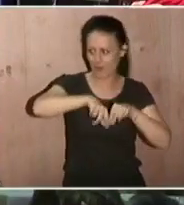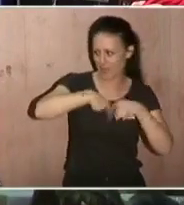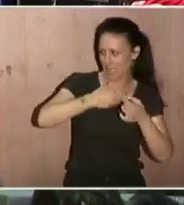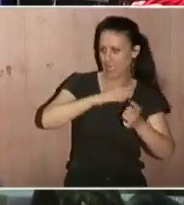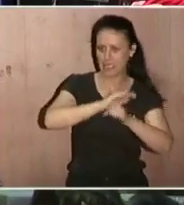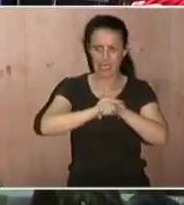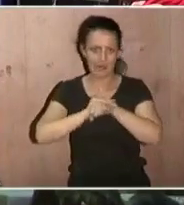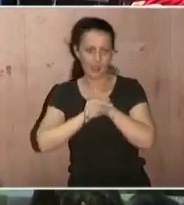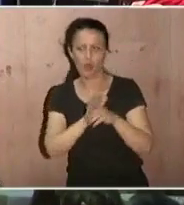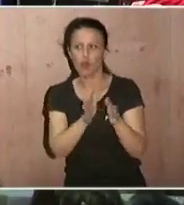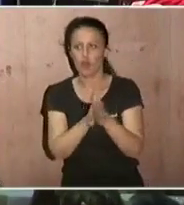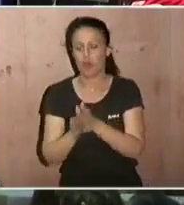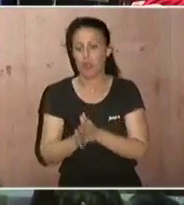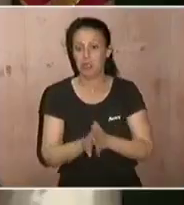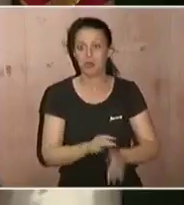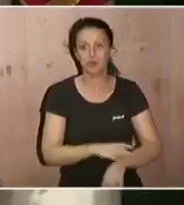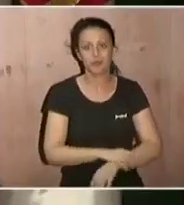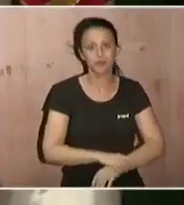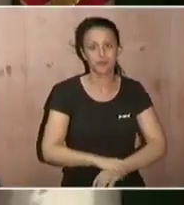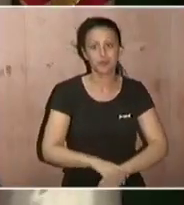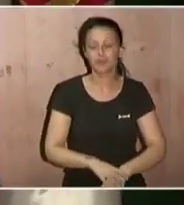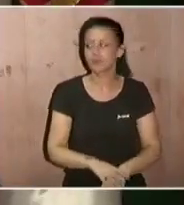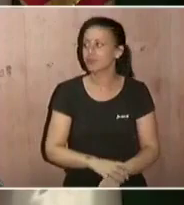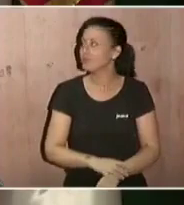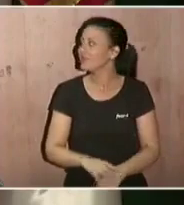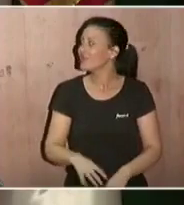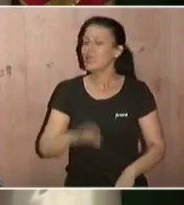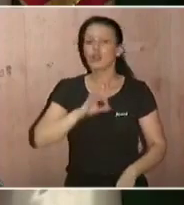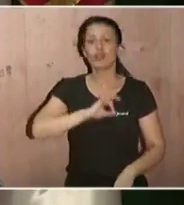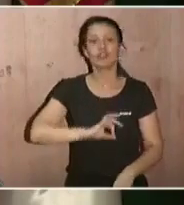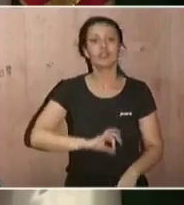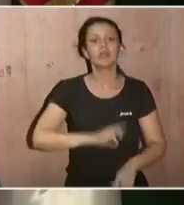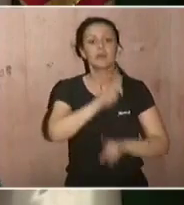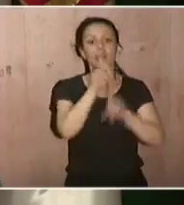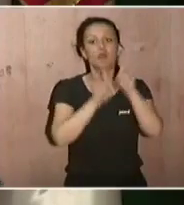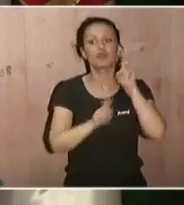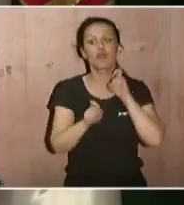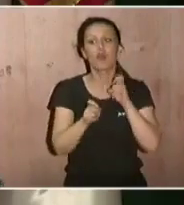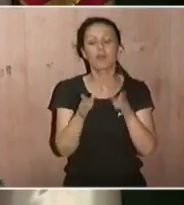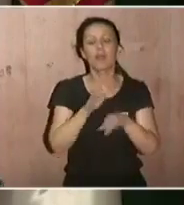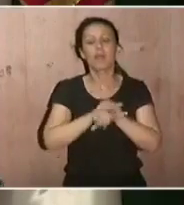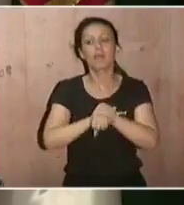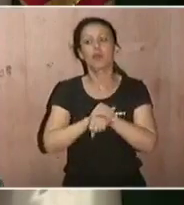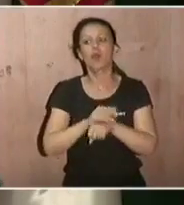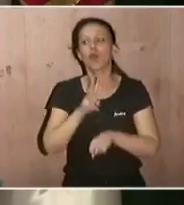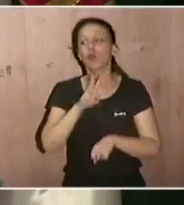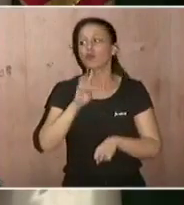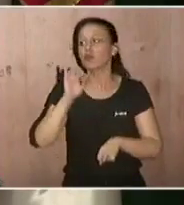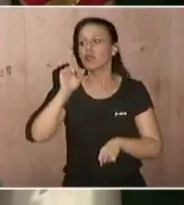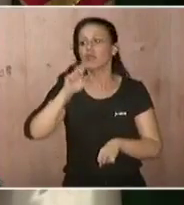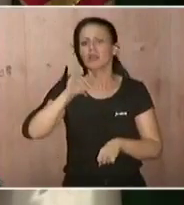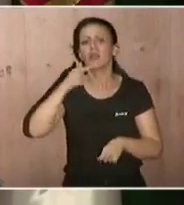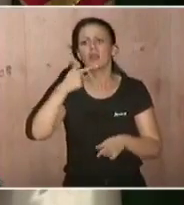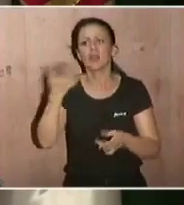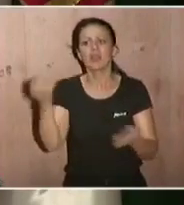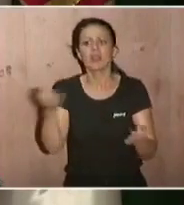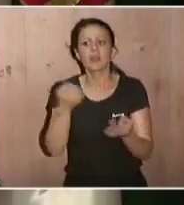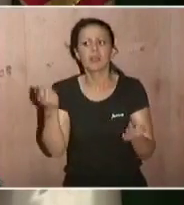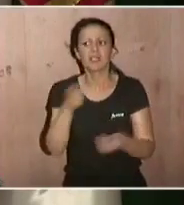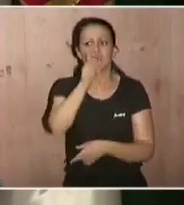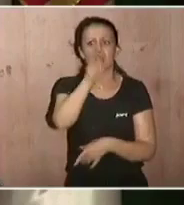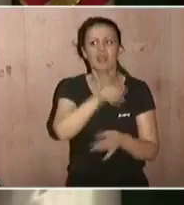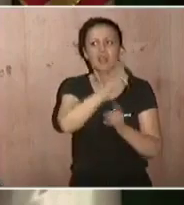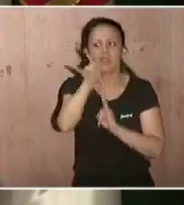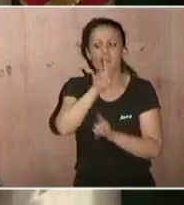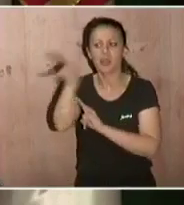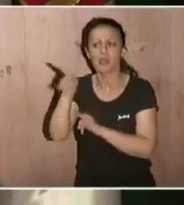y compañeros. El conserje del hotel le preguntó a mi amigo Butelier, ¿qué pasa con este señor que le llama a tanta gente? Y